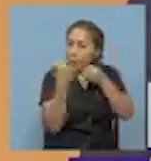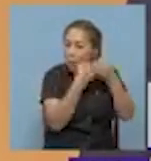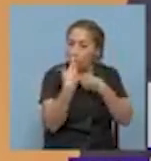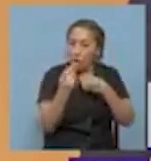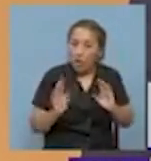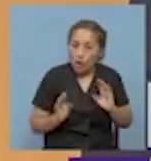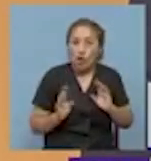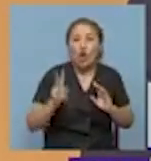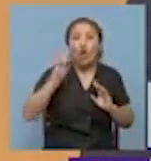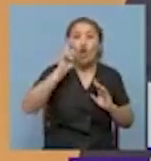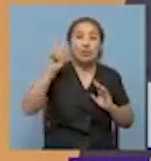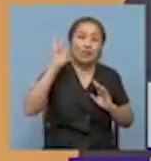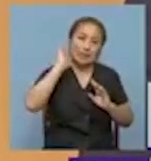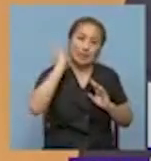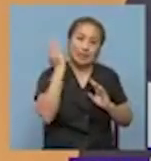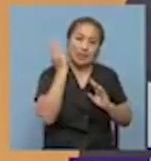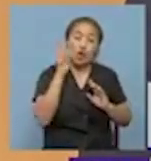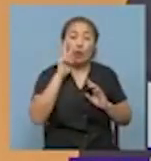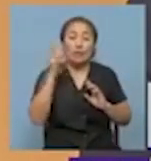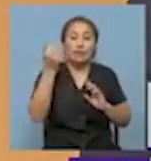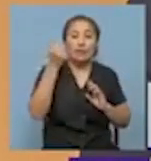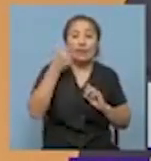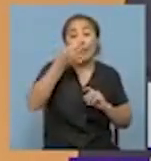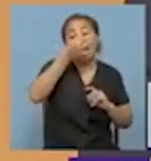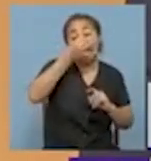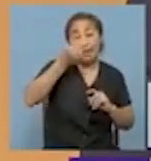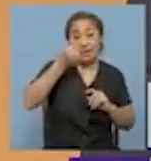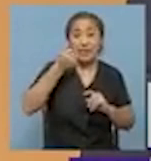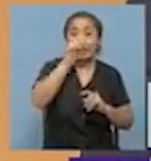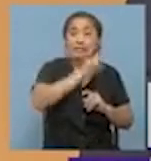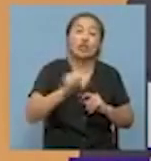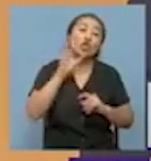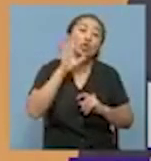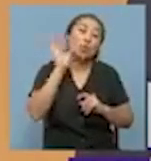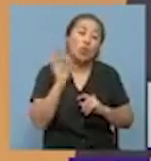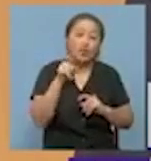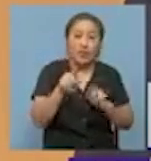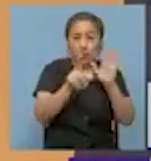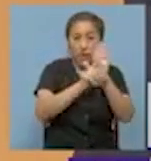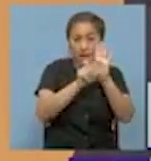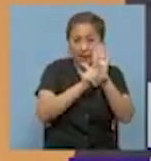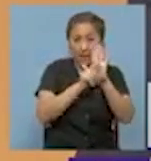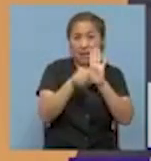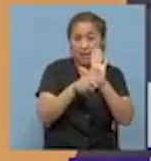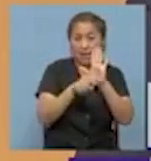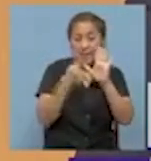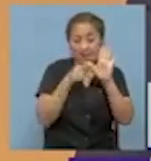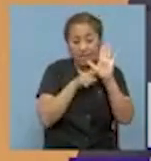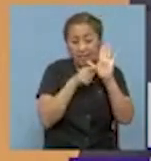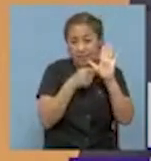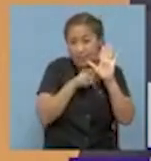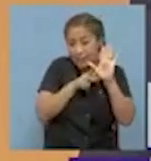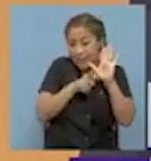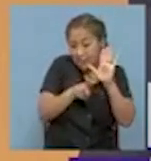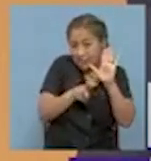la del 2006 es la 26 150 es una ley que no tienen ningún lugar establecido que tiene que enseñarse